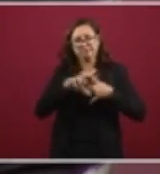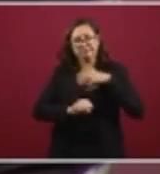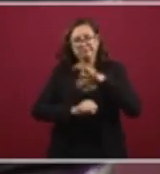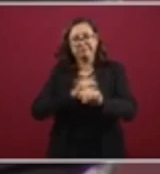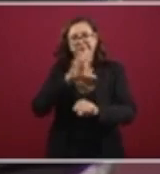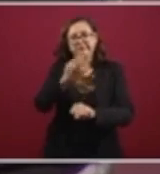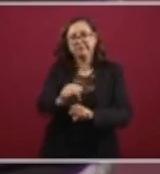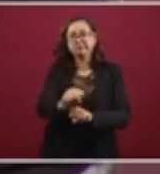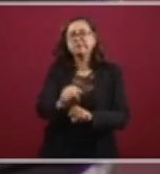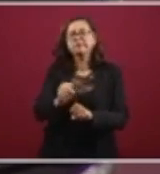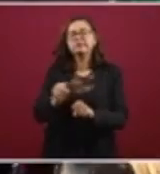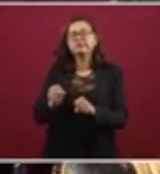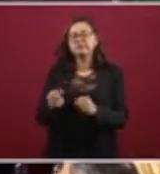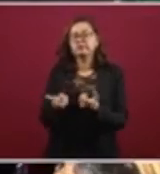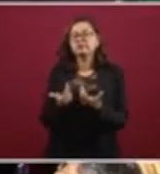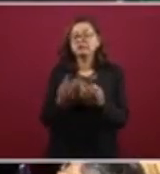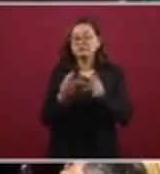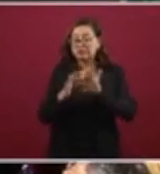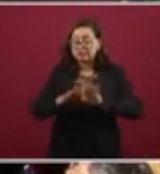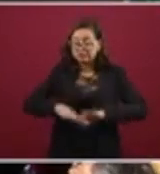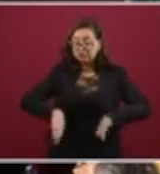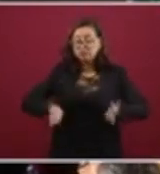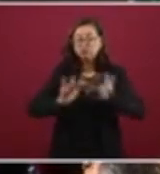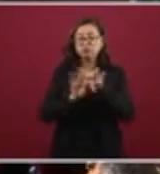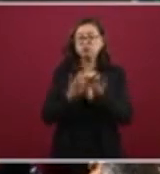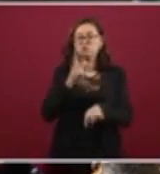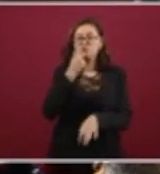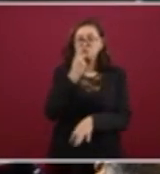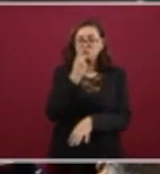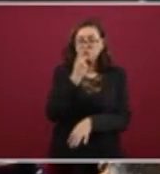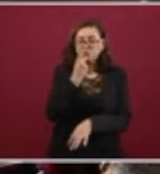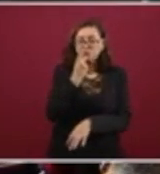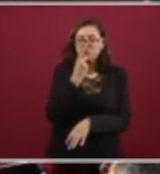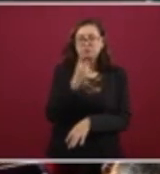muy importante subrayar que